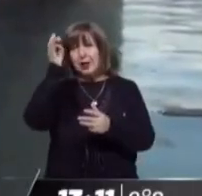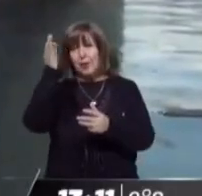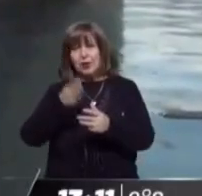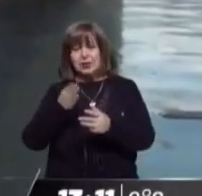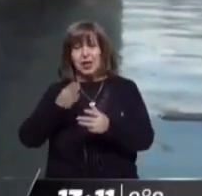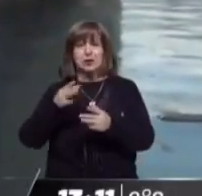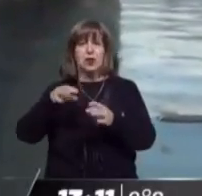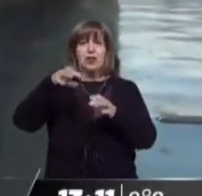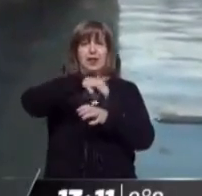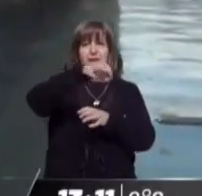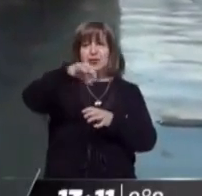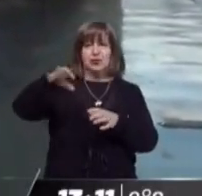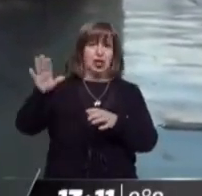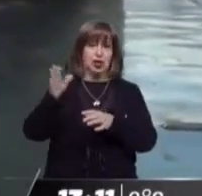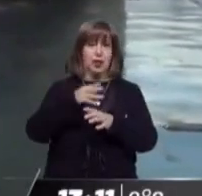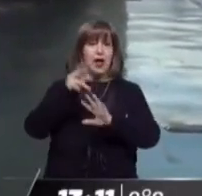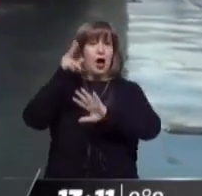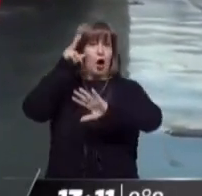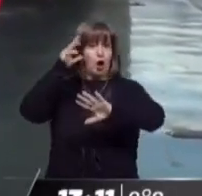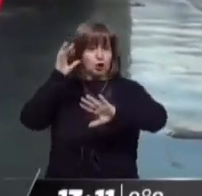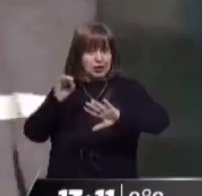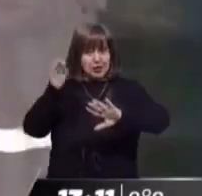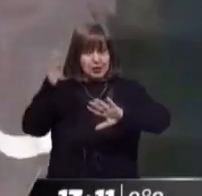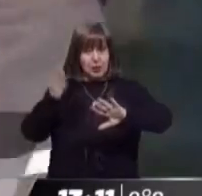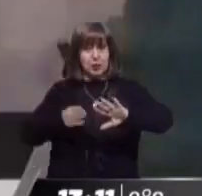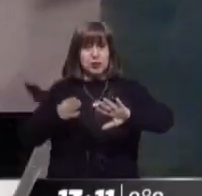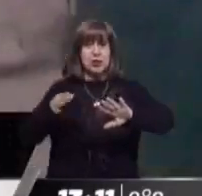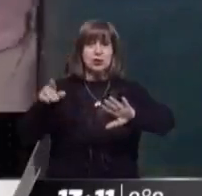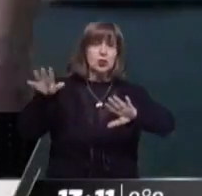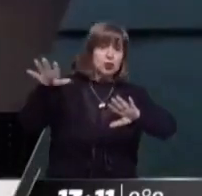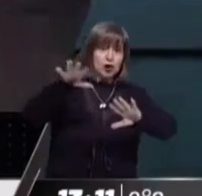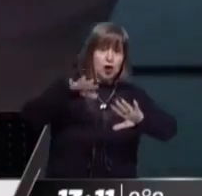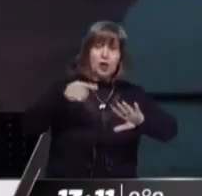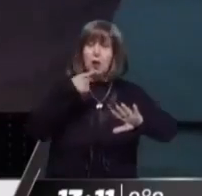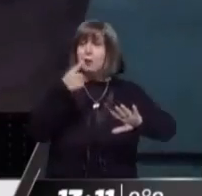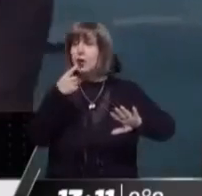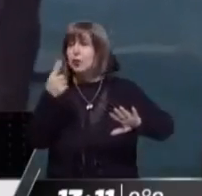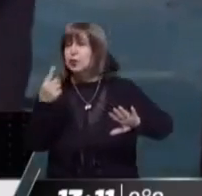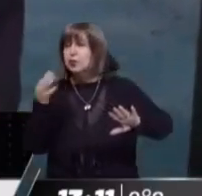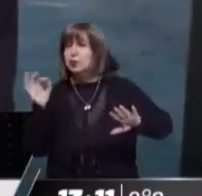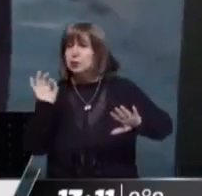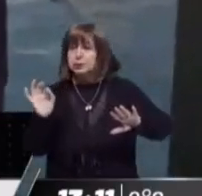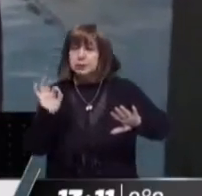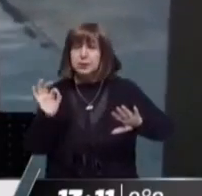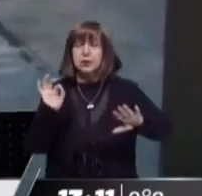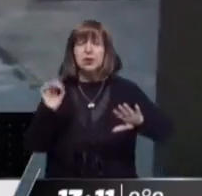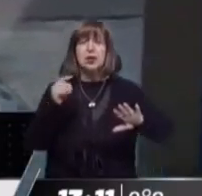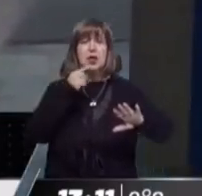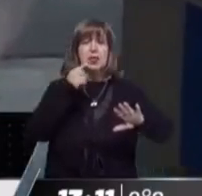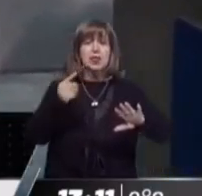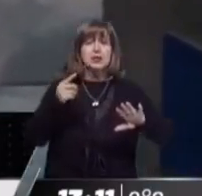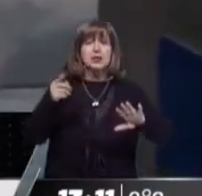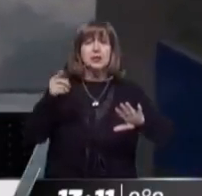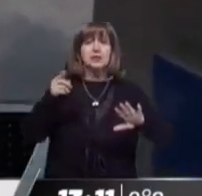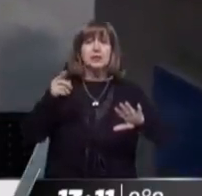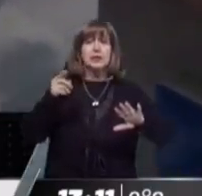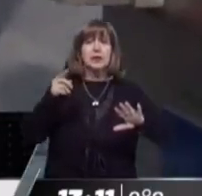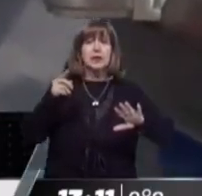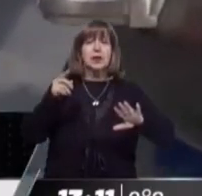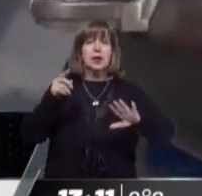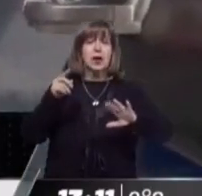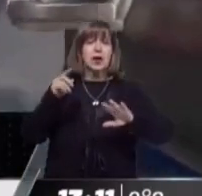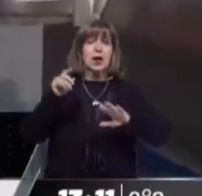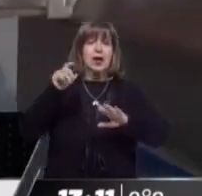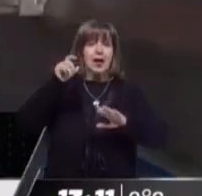provincia con respecto al otro 80% de las estaciones de nuestra provincia según lo que aseguran desde cogas Córdoba aseguran que en ecogas